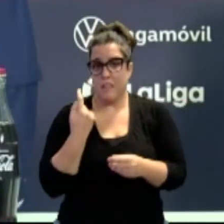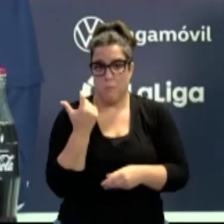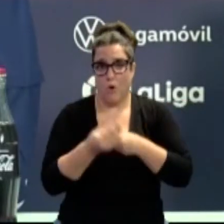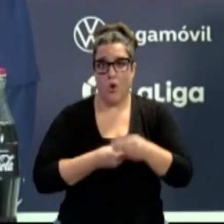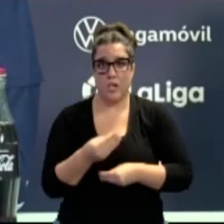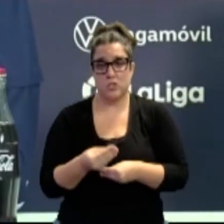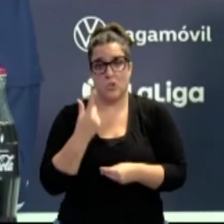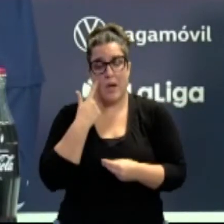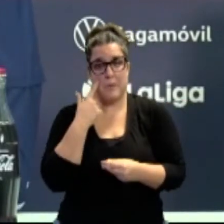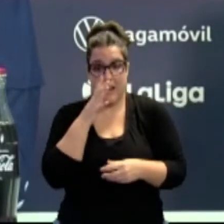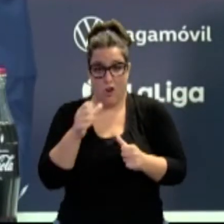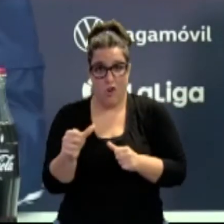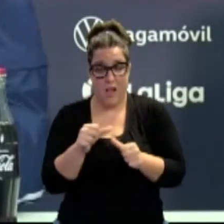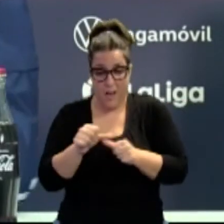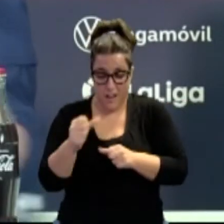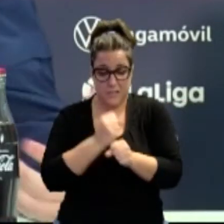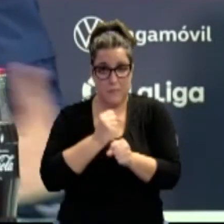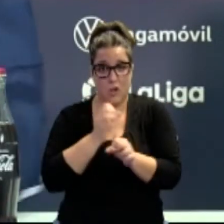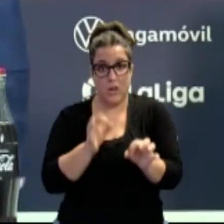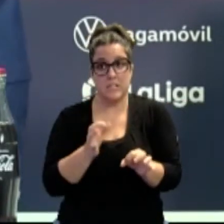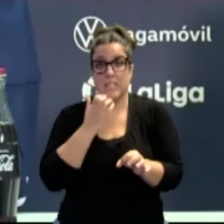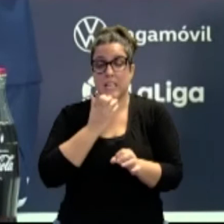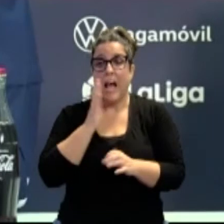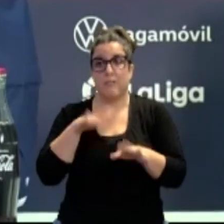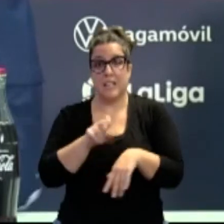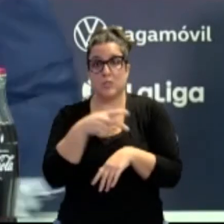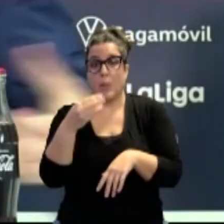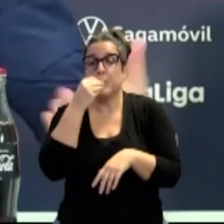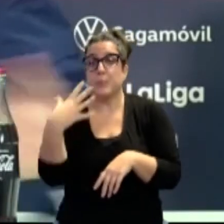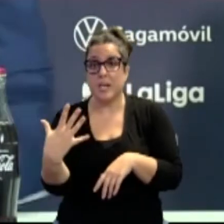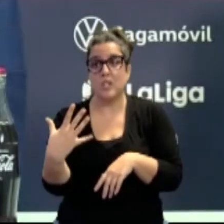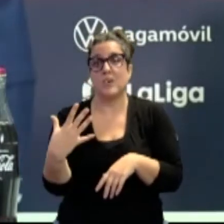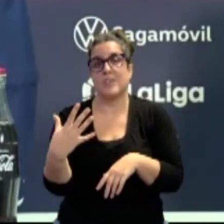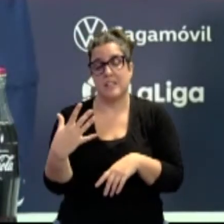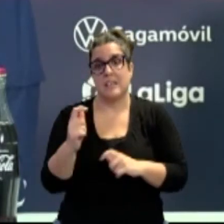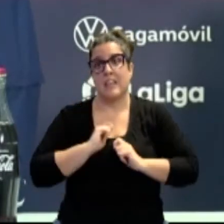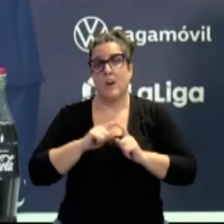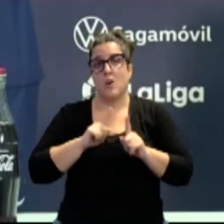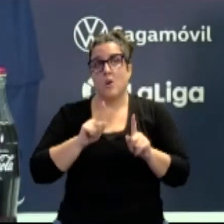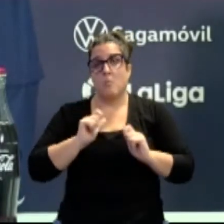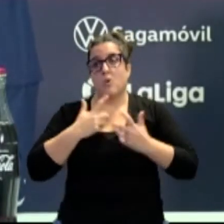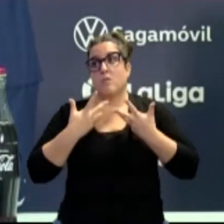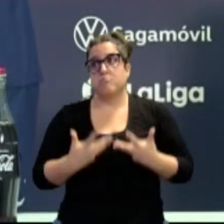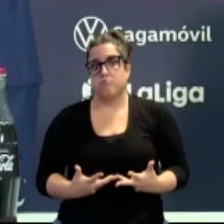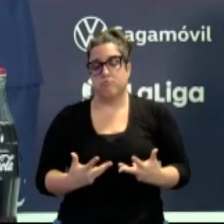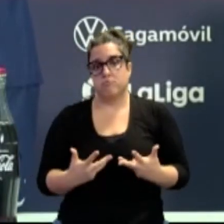bueno, esa es nuestra labor, ¿no? Todo eso, si va acompañado de un buen resultado, pues al final es como que te vas liberando y la